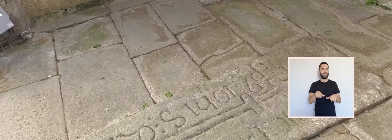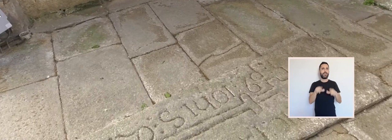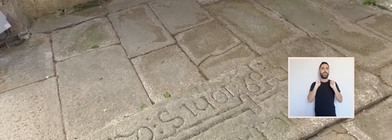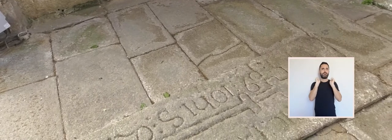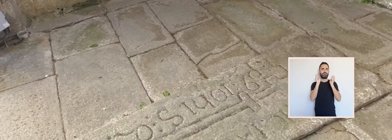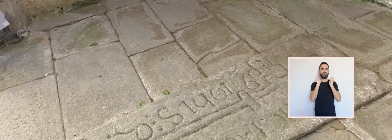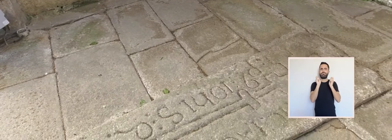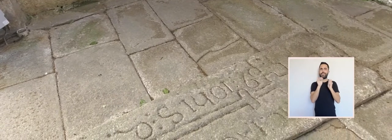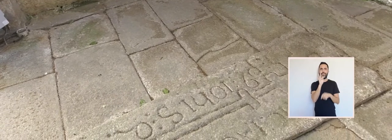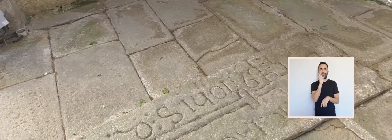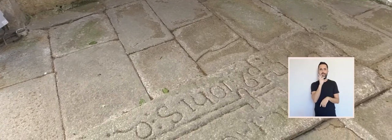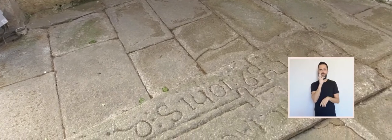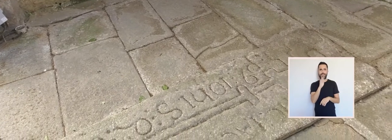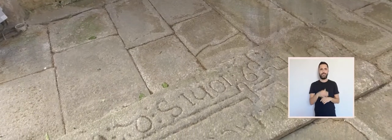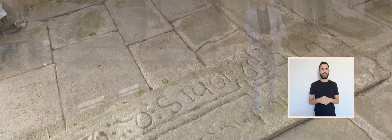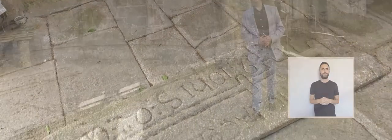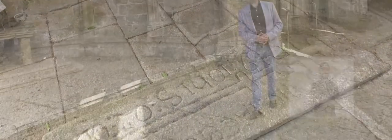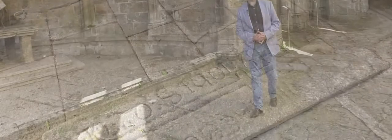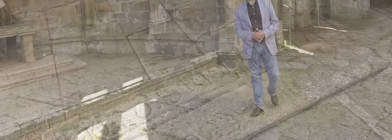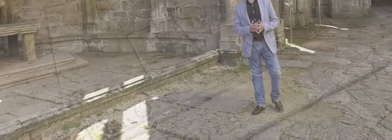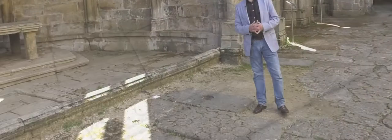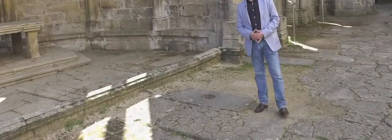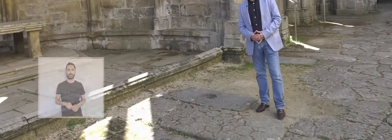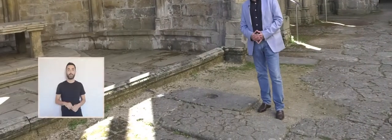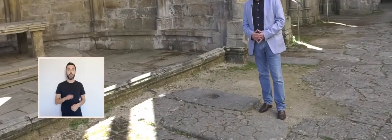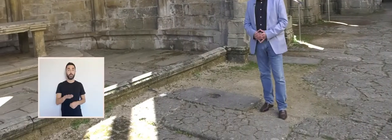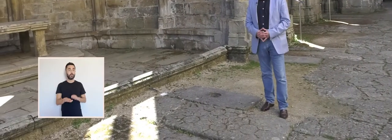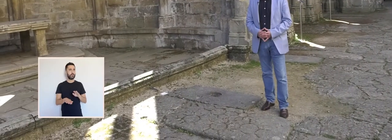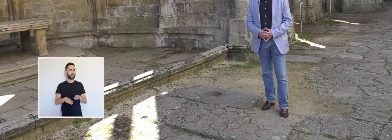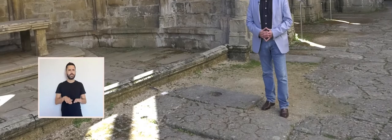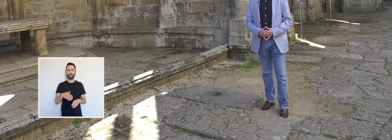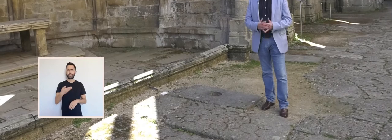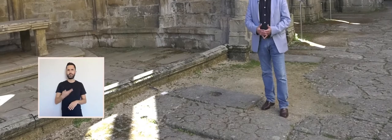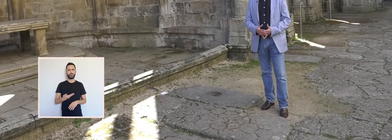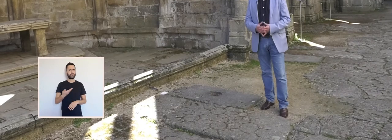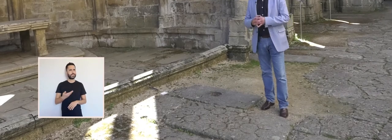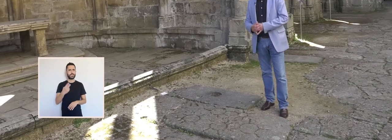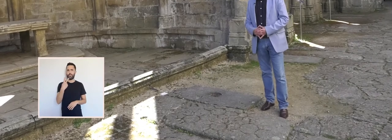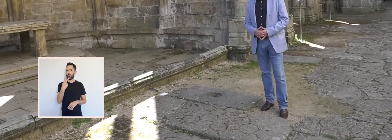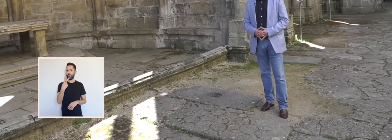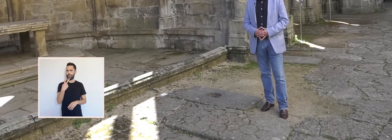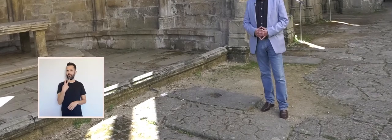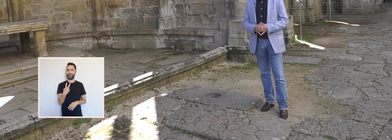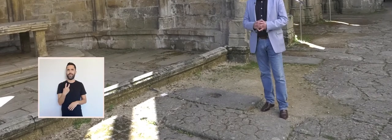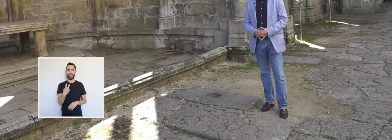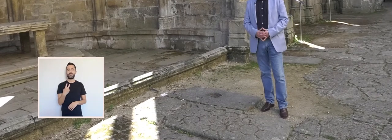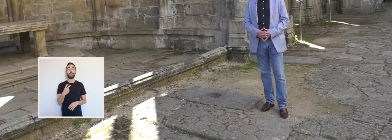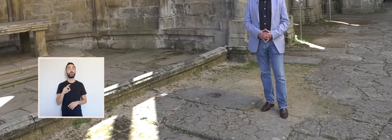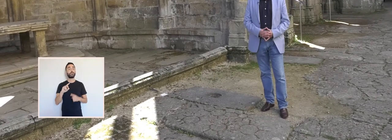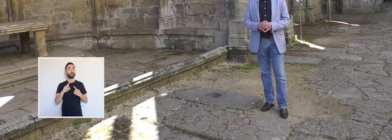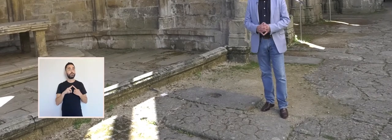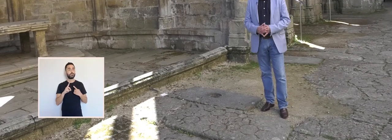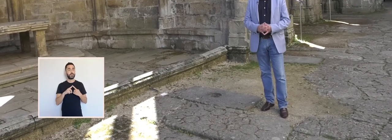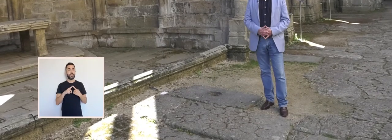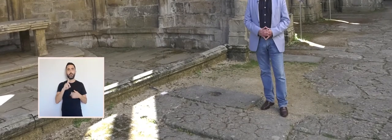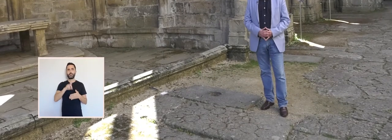dar. O primeiro deles tivo lugar no mes de maio de 1895, cando Eduardo Vincenti,